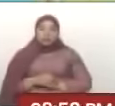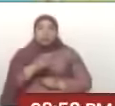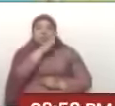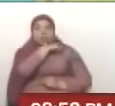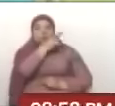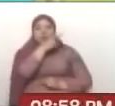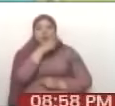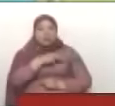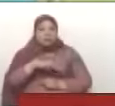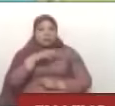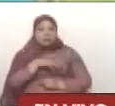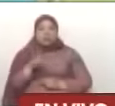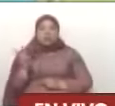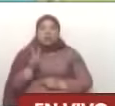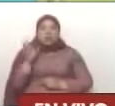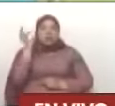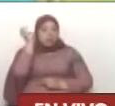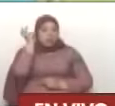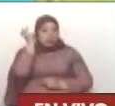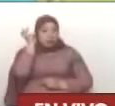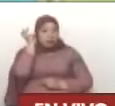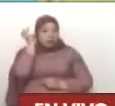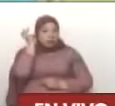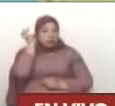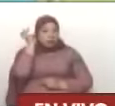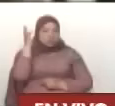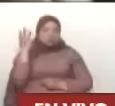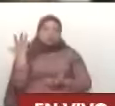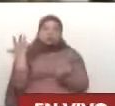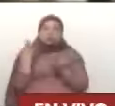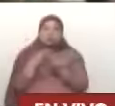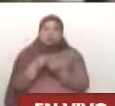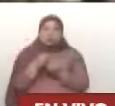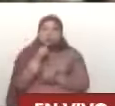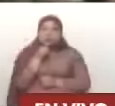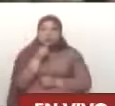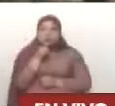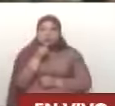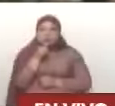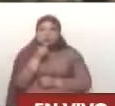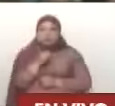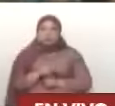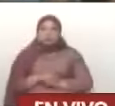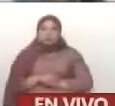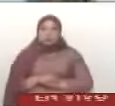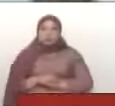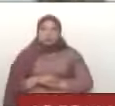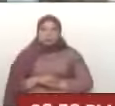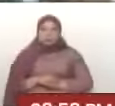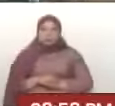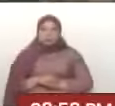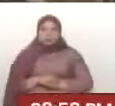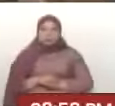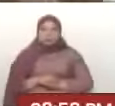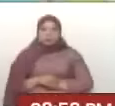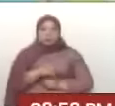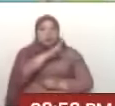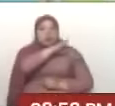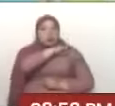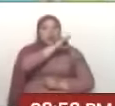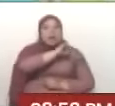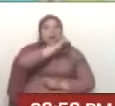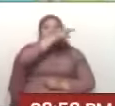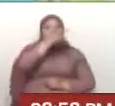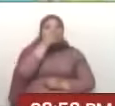de la gran misión Venezuela Mujer, la compañera Delis Álvarez. Al jefe de la gran